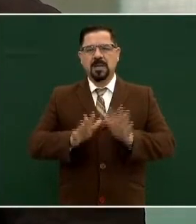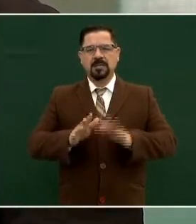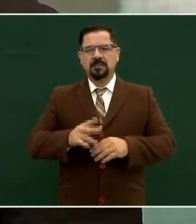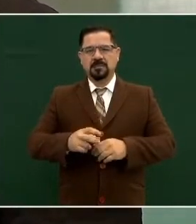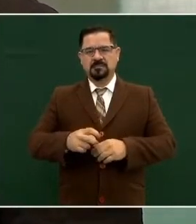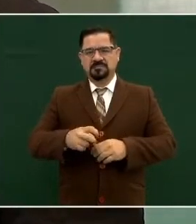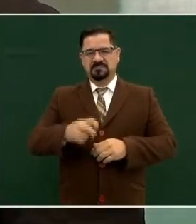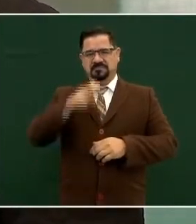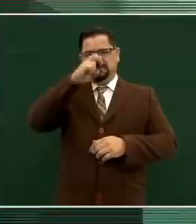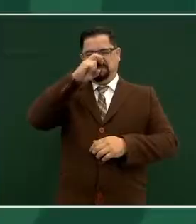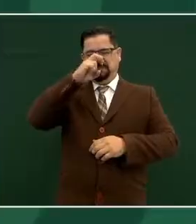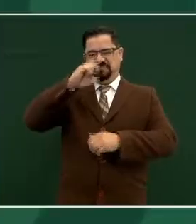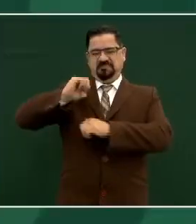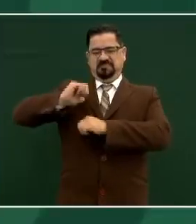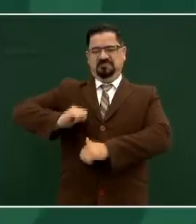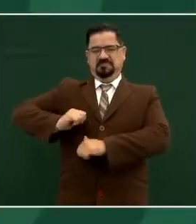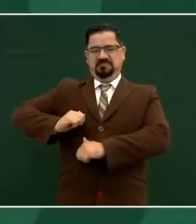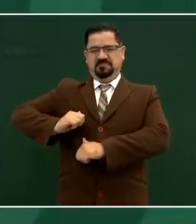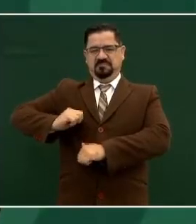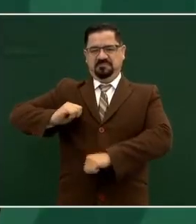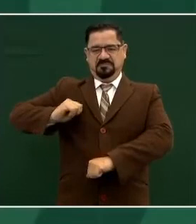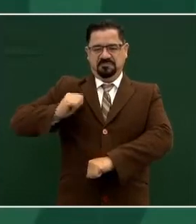autoritaria,